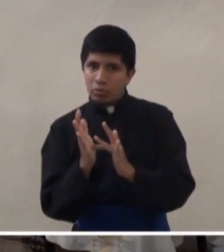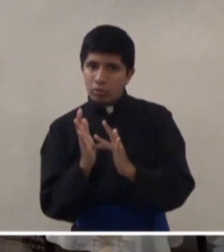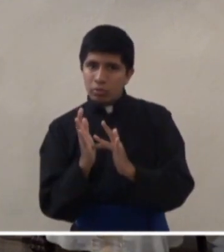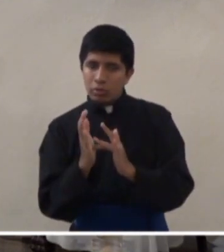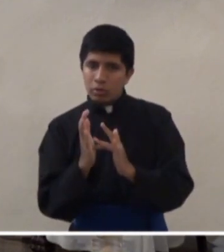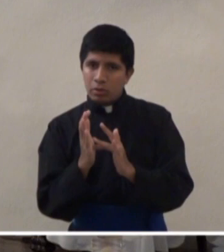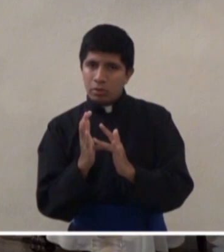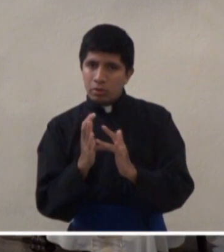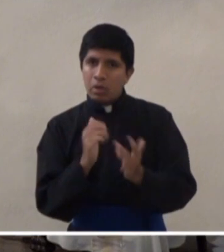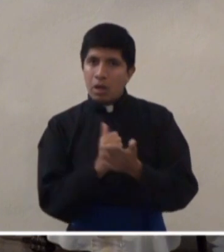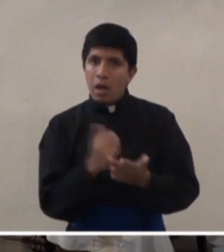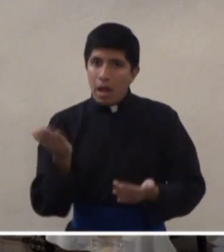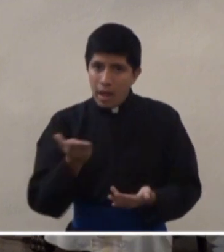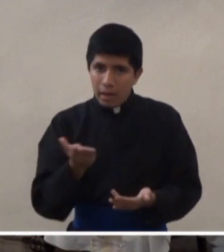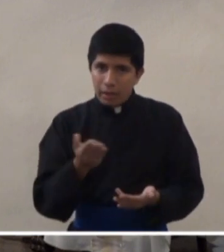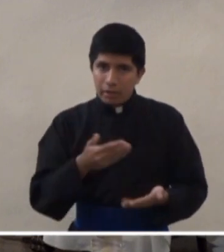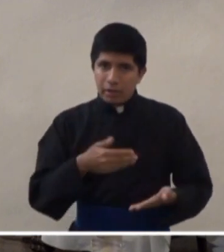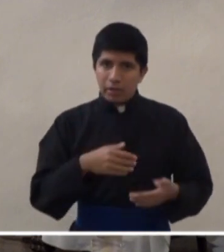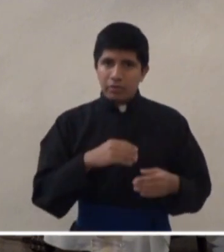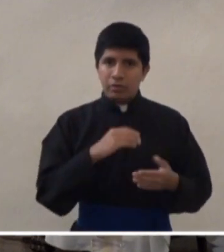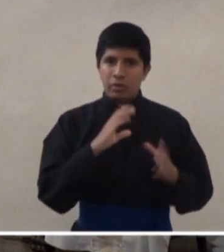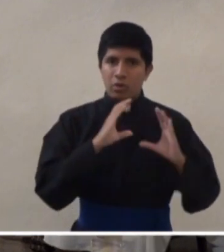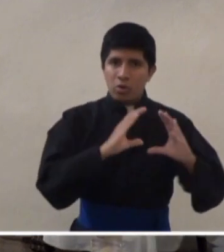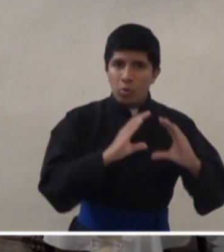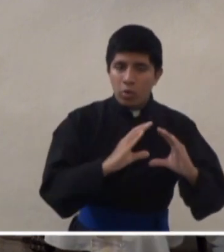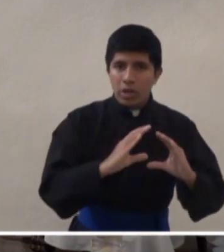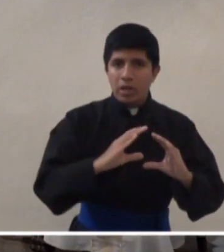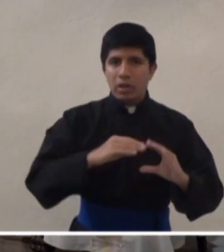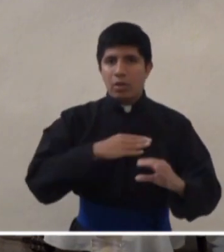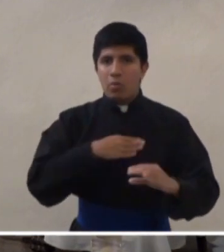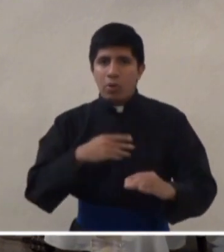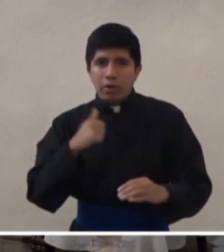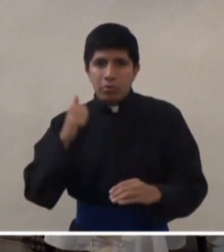vida hasta el extremo, estar atento a las